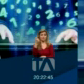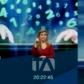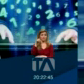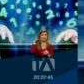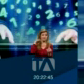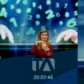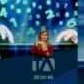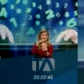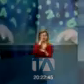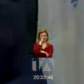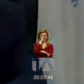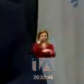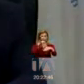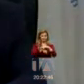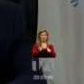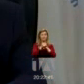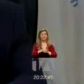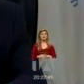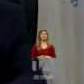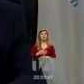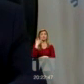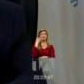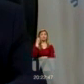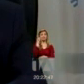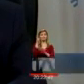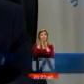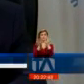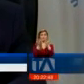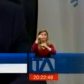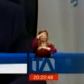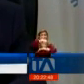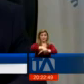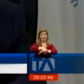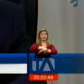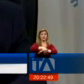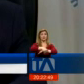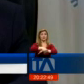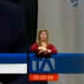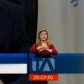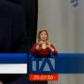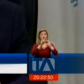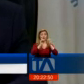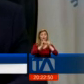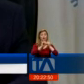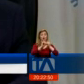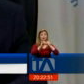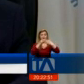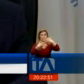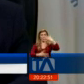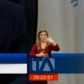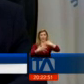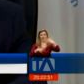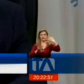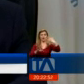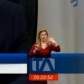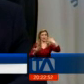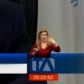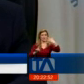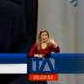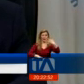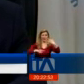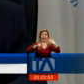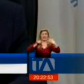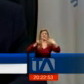millones de ataques. El 11 de abril en horas de la tarde pasamos del puesto 51 al puesto 31 a